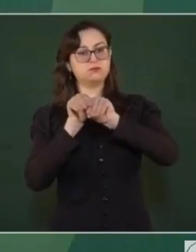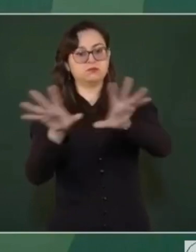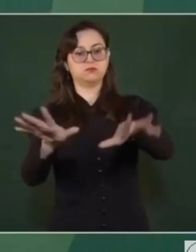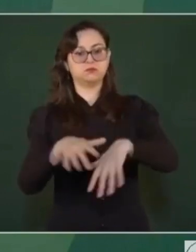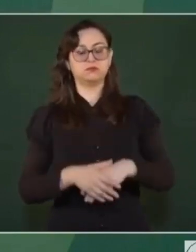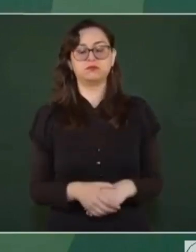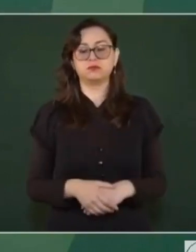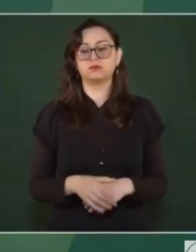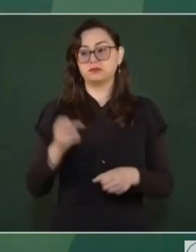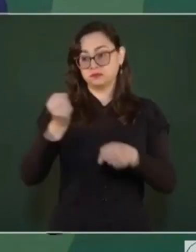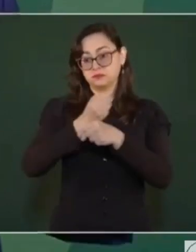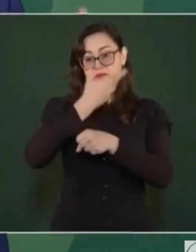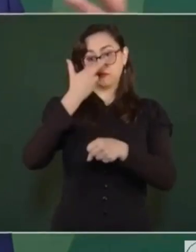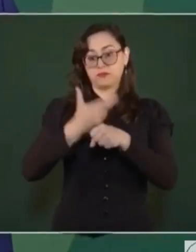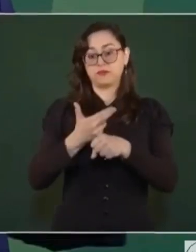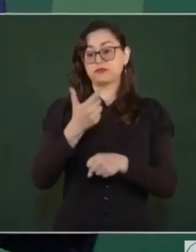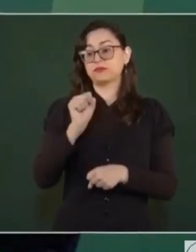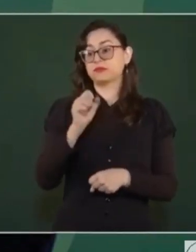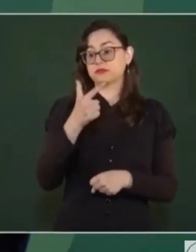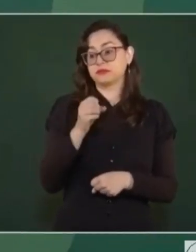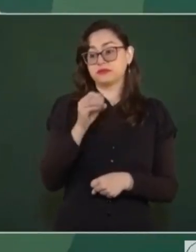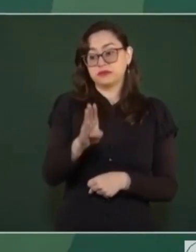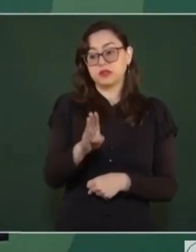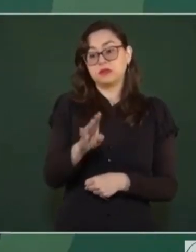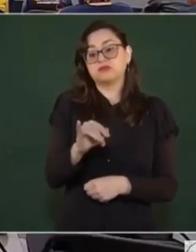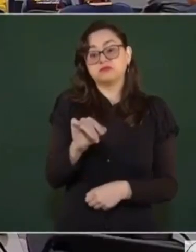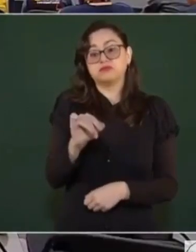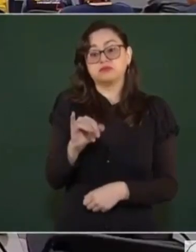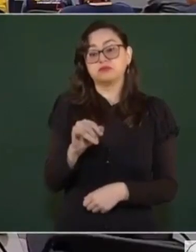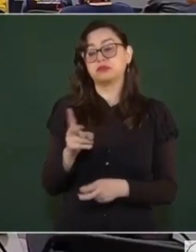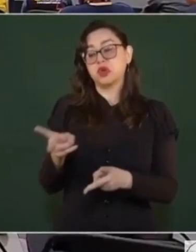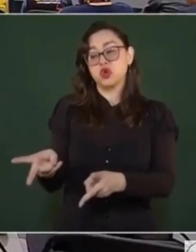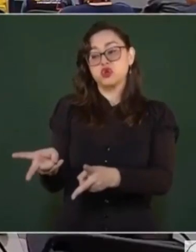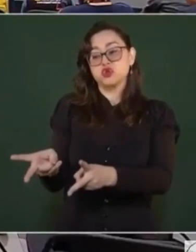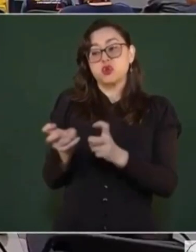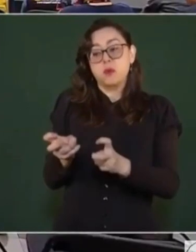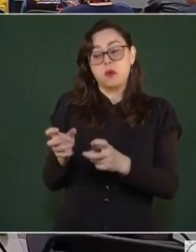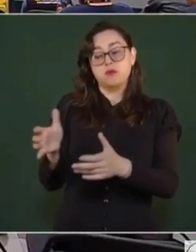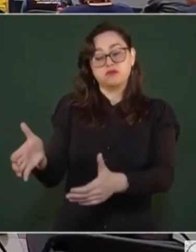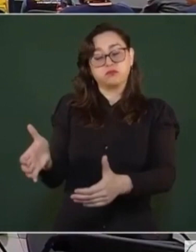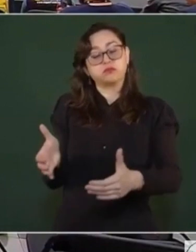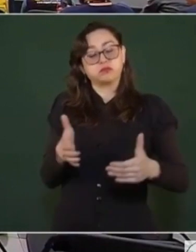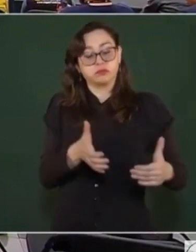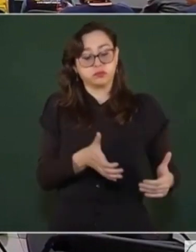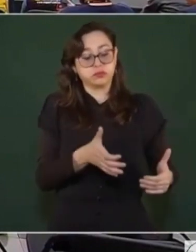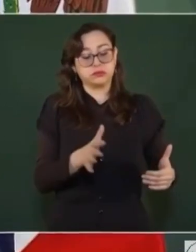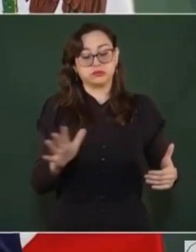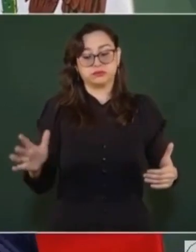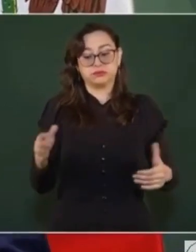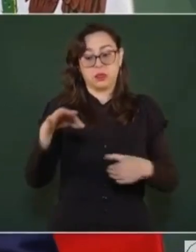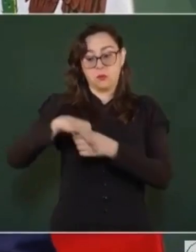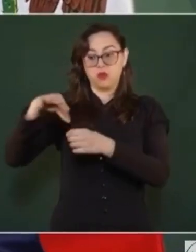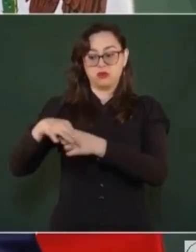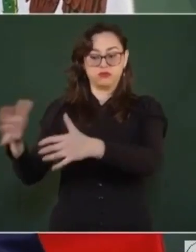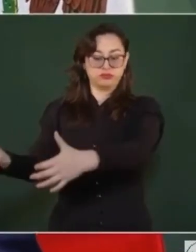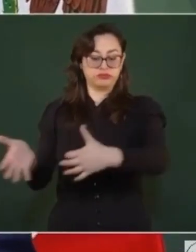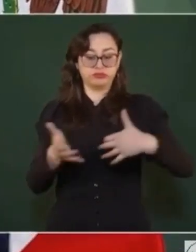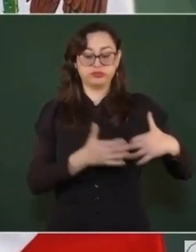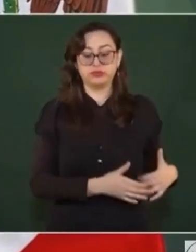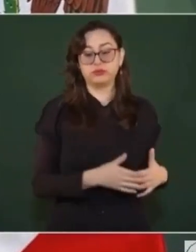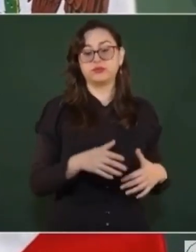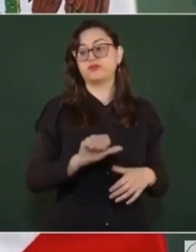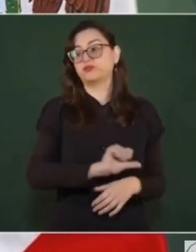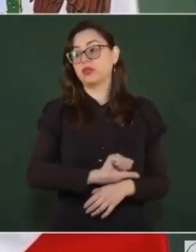Y ellos hablan de que le aportaron 300,000 votos falsos a Calderón. Si